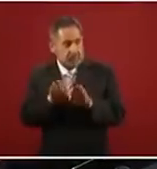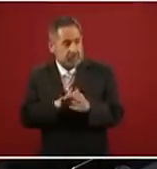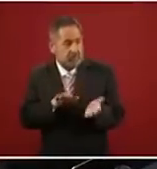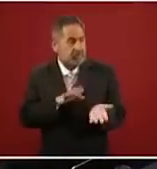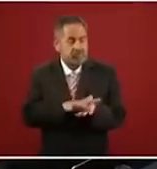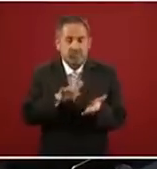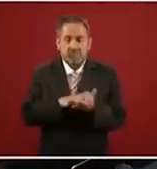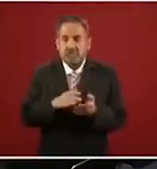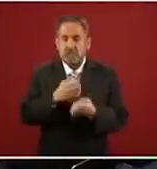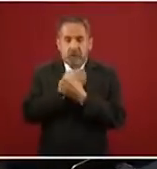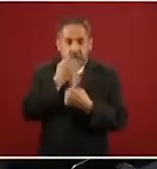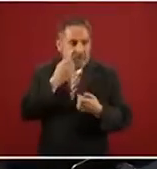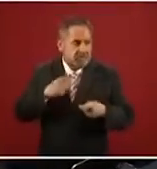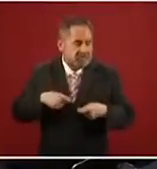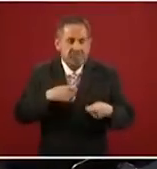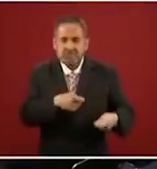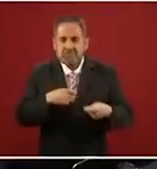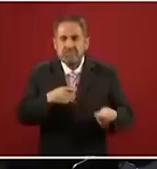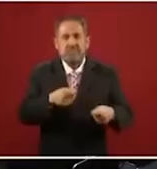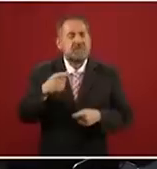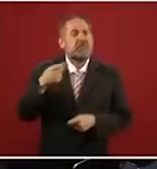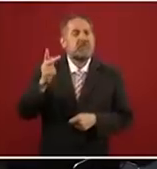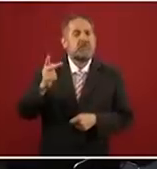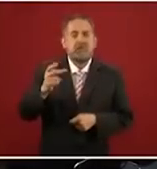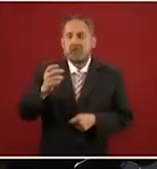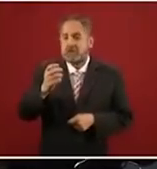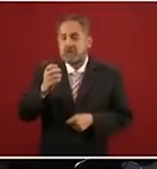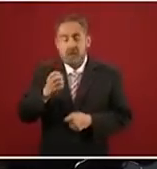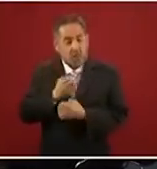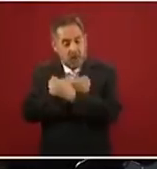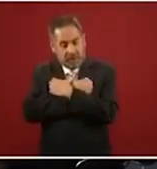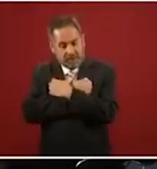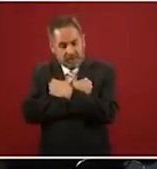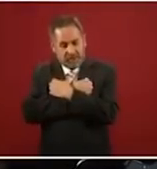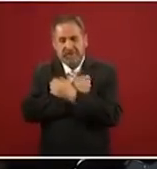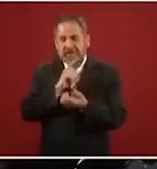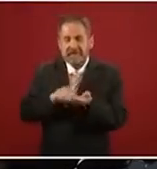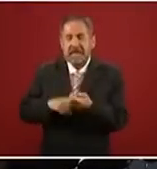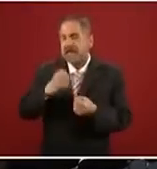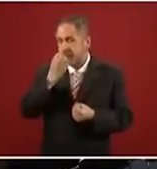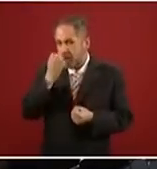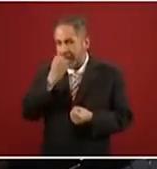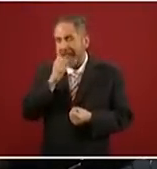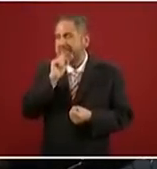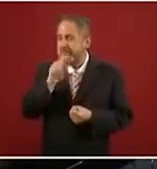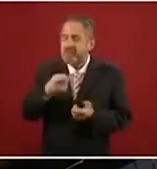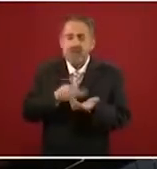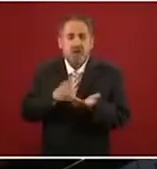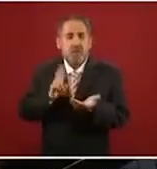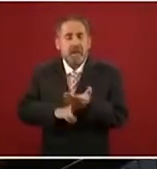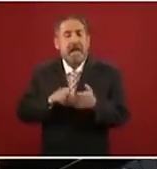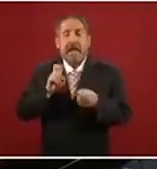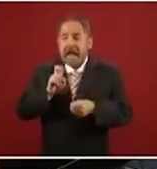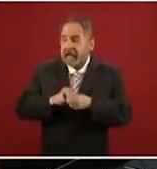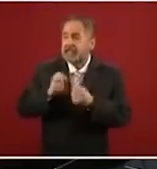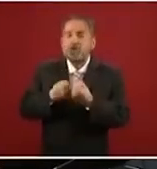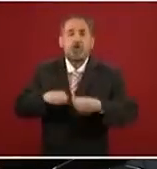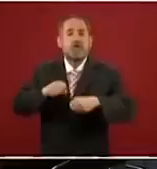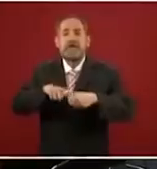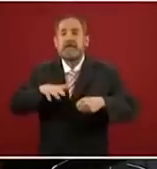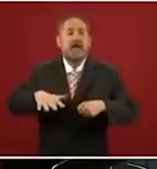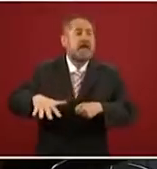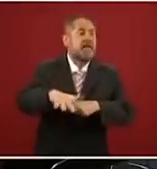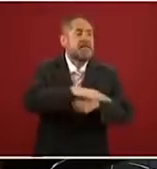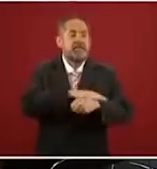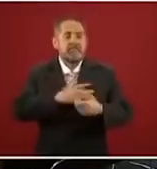escolar pero la educación es más que la escuela también la educación se da en la sociedad y es